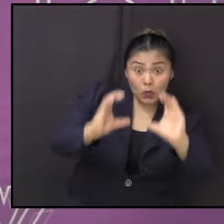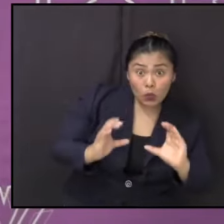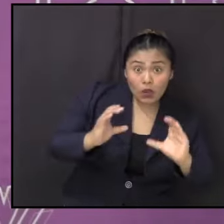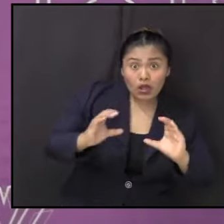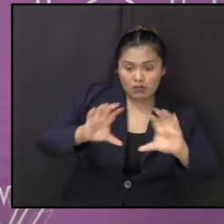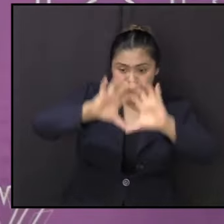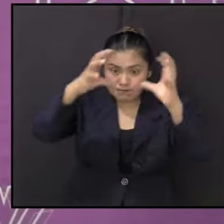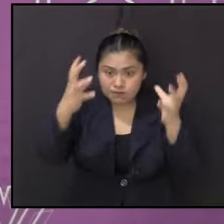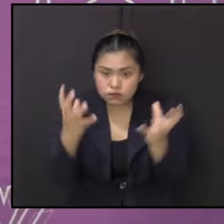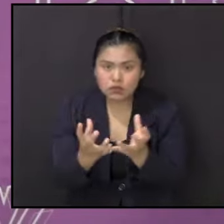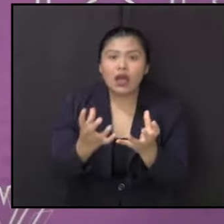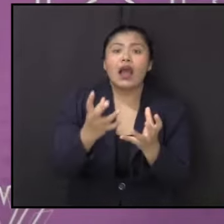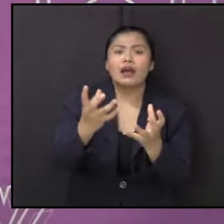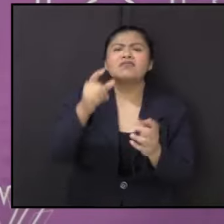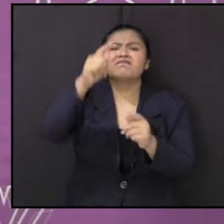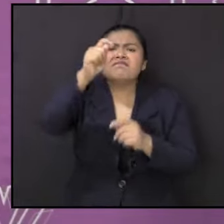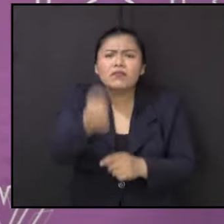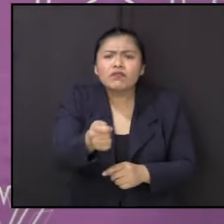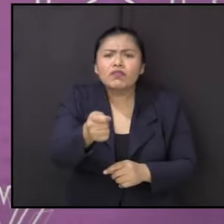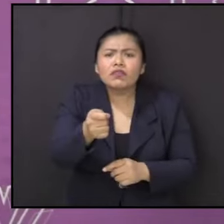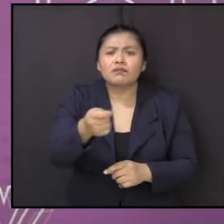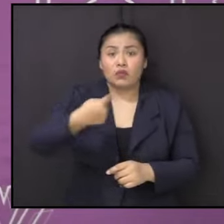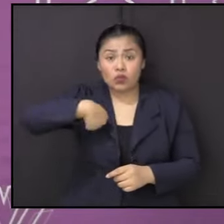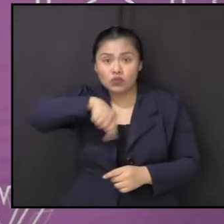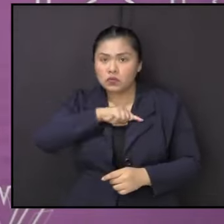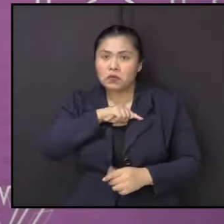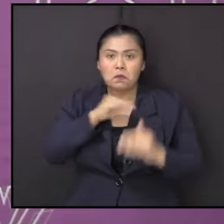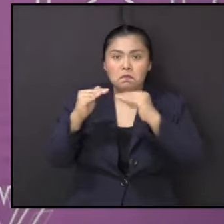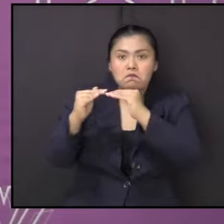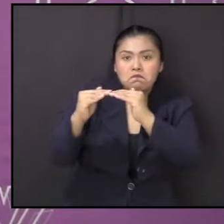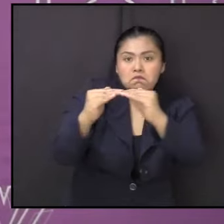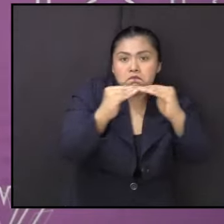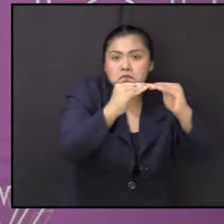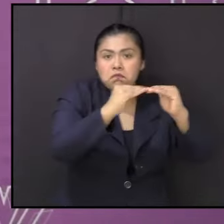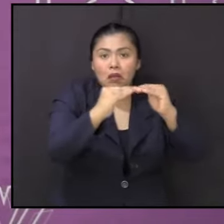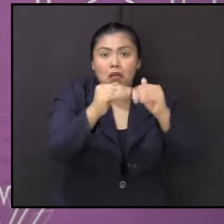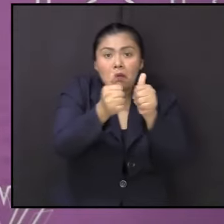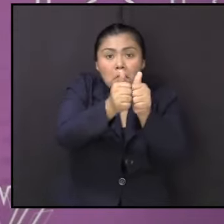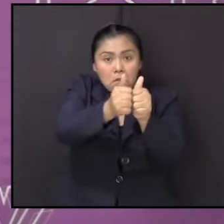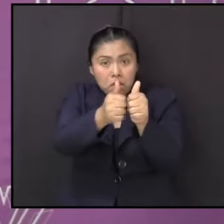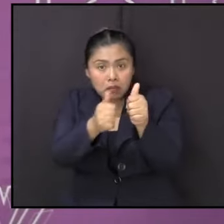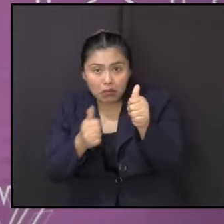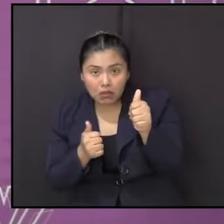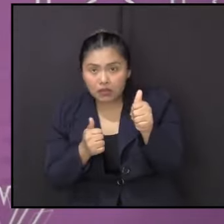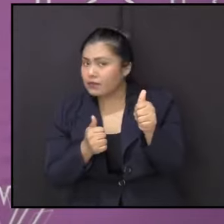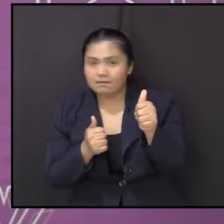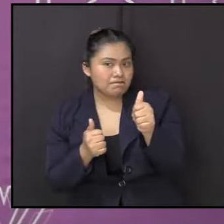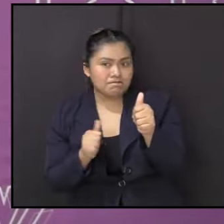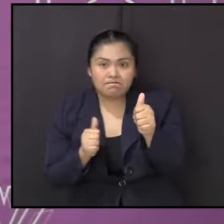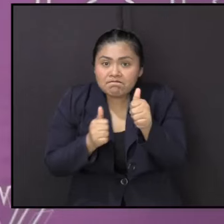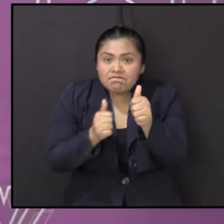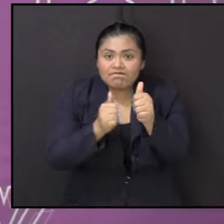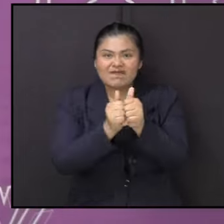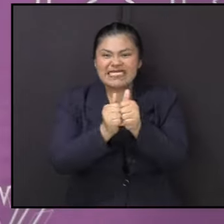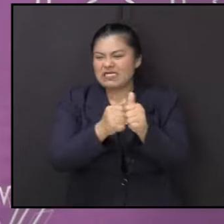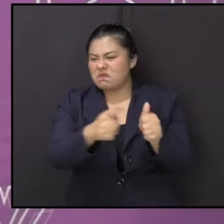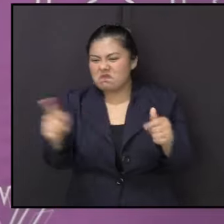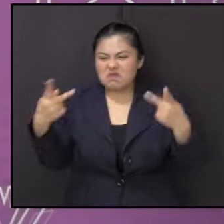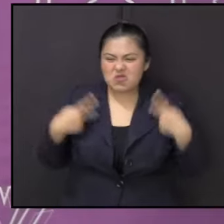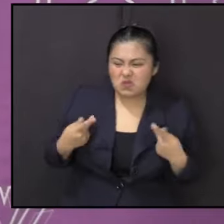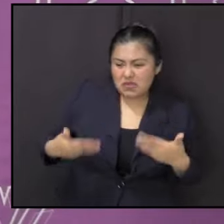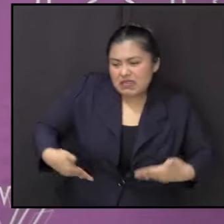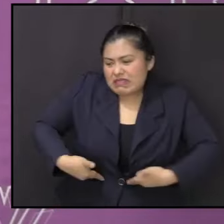básicamente de que todos tengamos las mismas oportunidades, que no dejemos a nadie atrás, que trabajemos por acabar con el hambre y que también